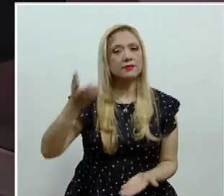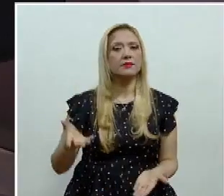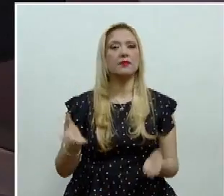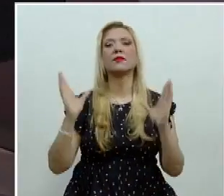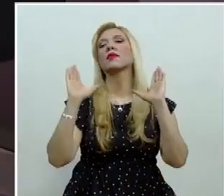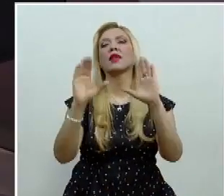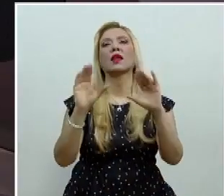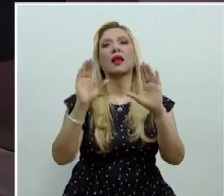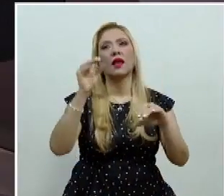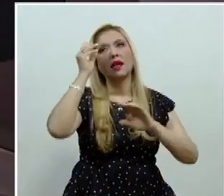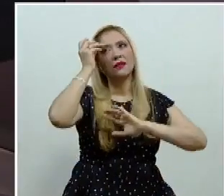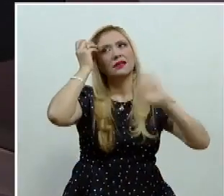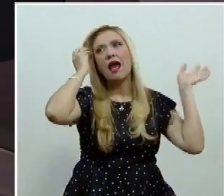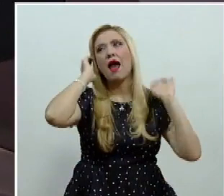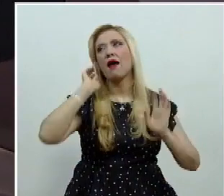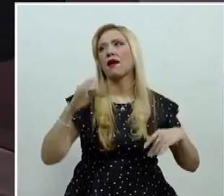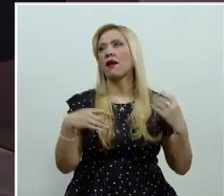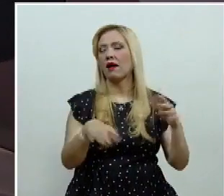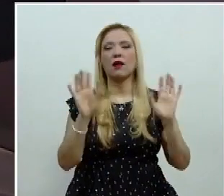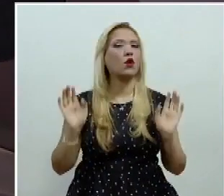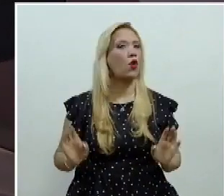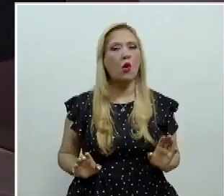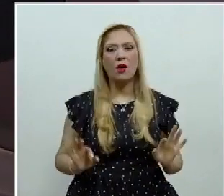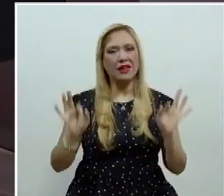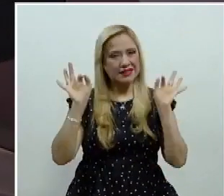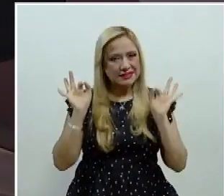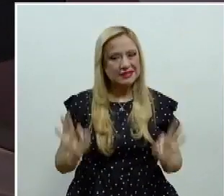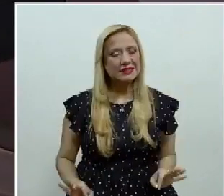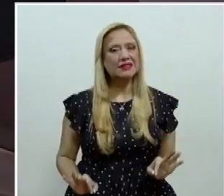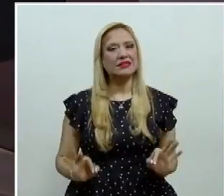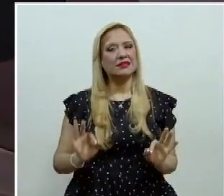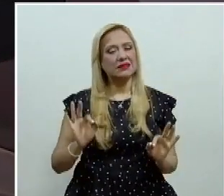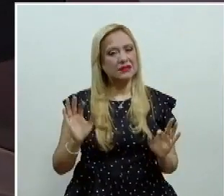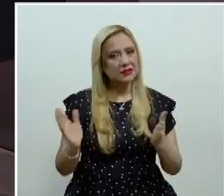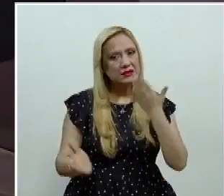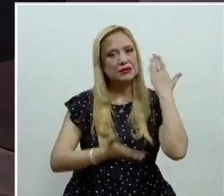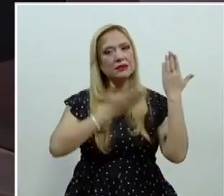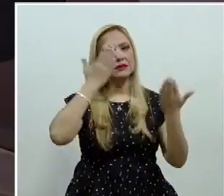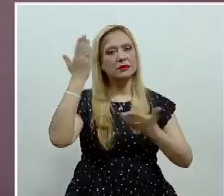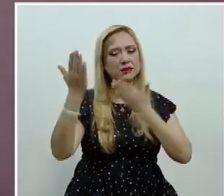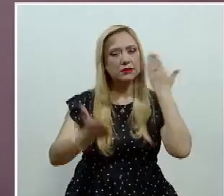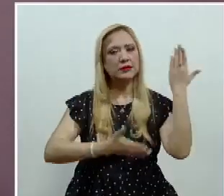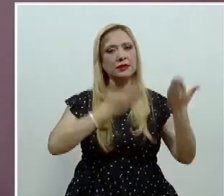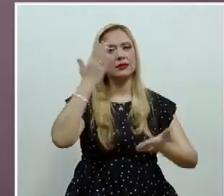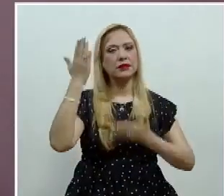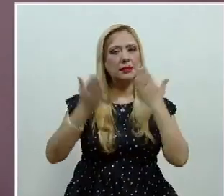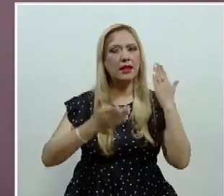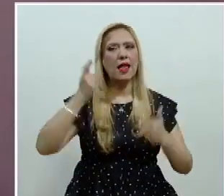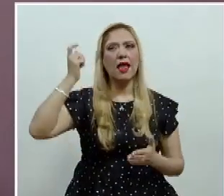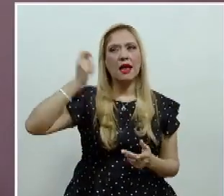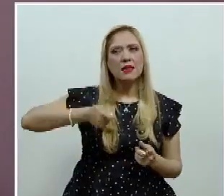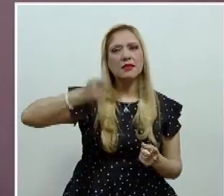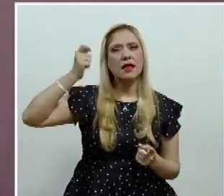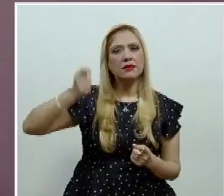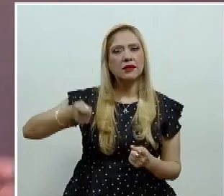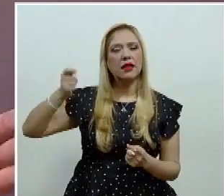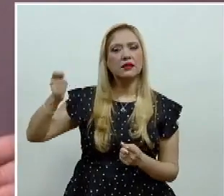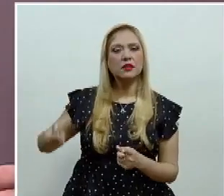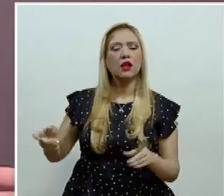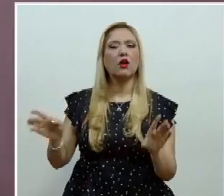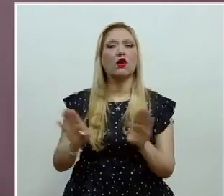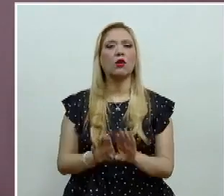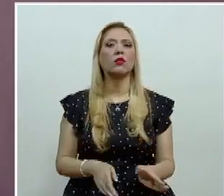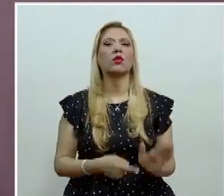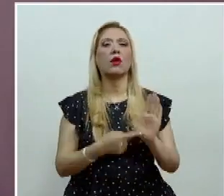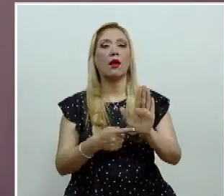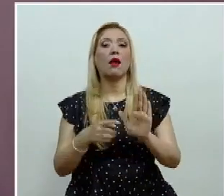una capacitación porque sí, sino que sea un programa efectivo donde sí se estén retomando conceptos, donde se estén poniendo en práctica para